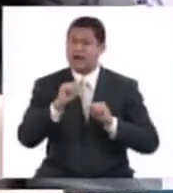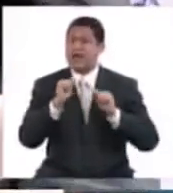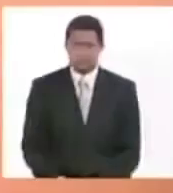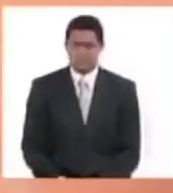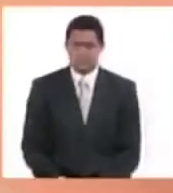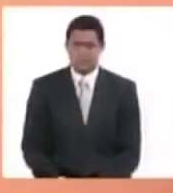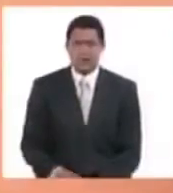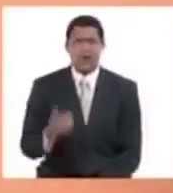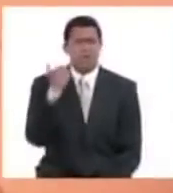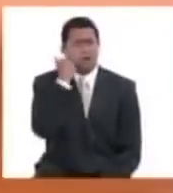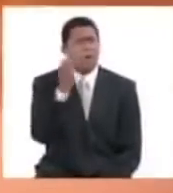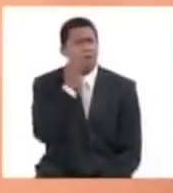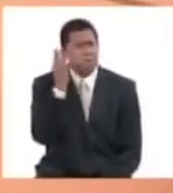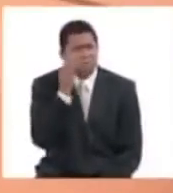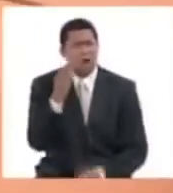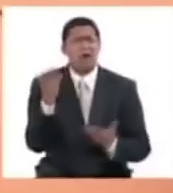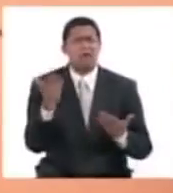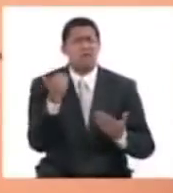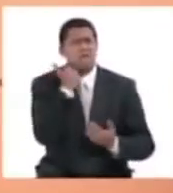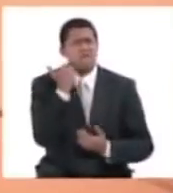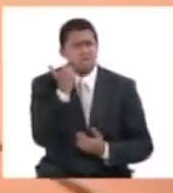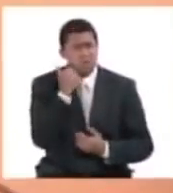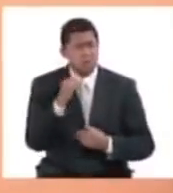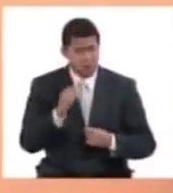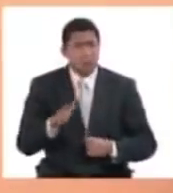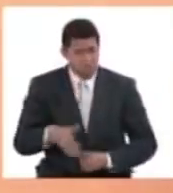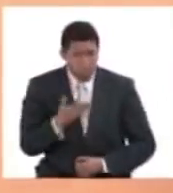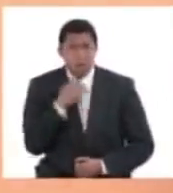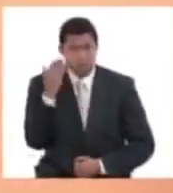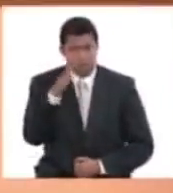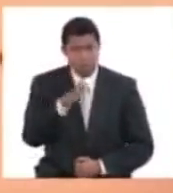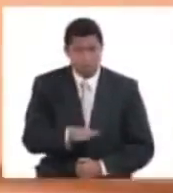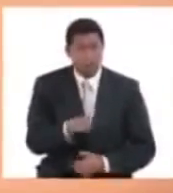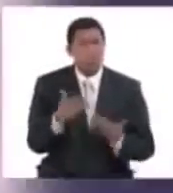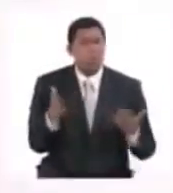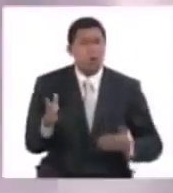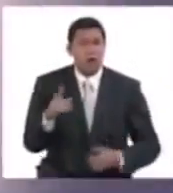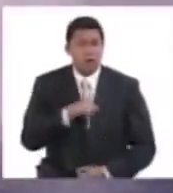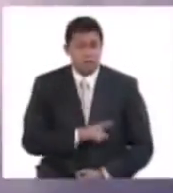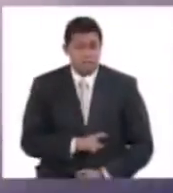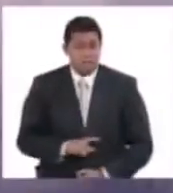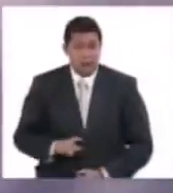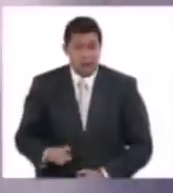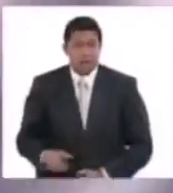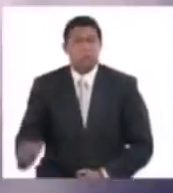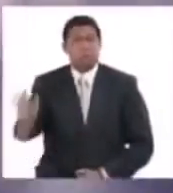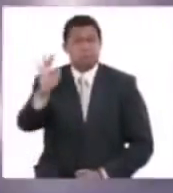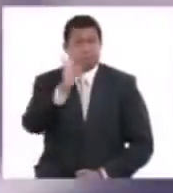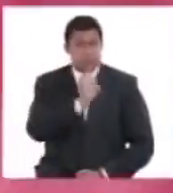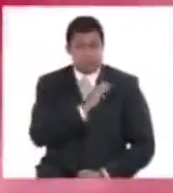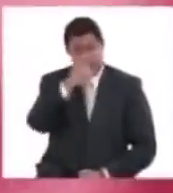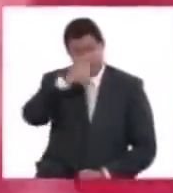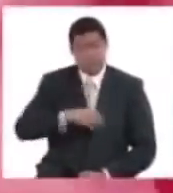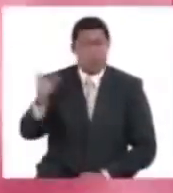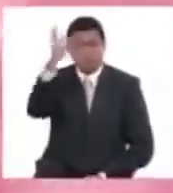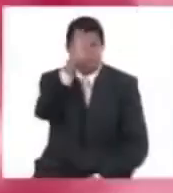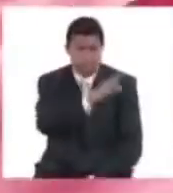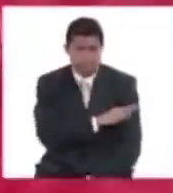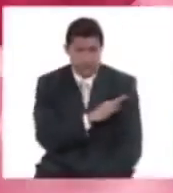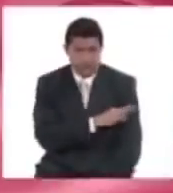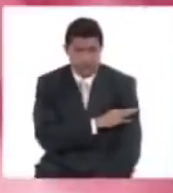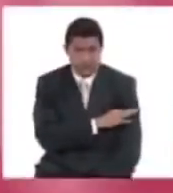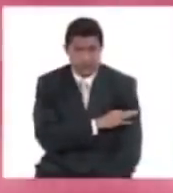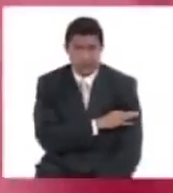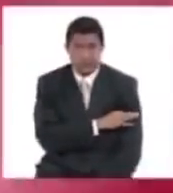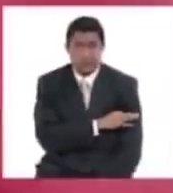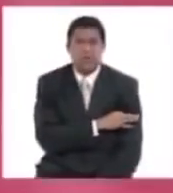fallas terapéuticas. El paludismo o malaria es una enfermedad potencialmente mortal causada por parásitos que se transmiten al ser humano por la picadura del mosquito hembra